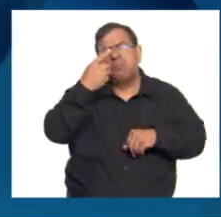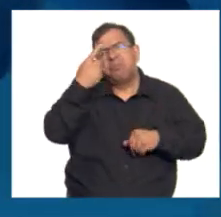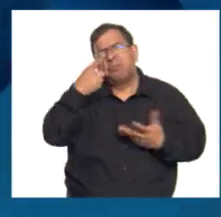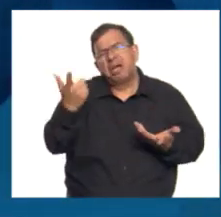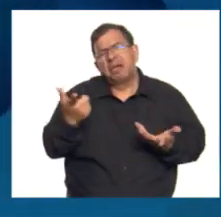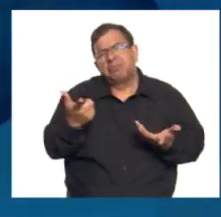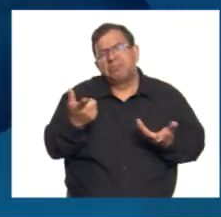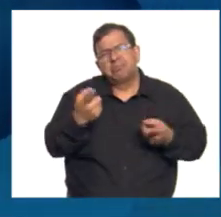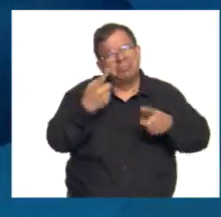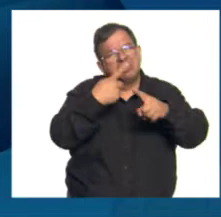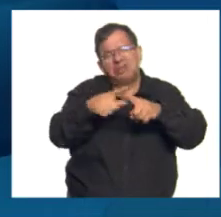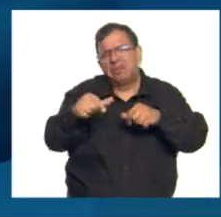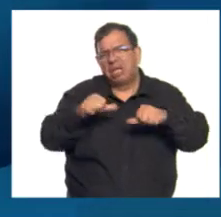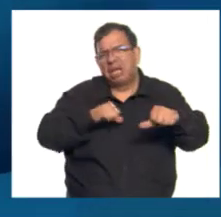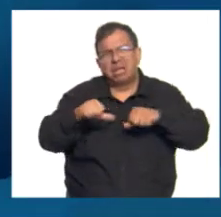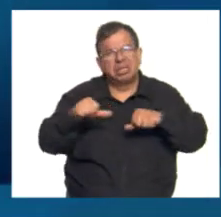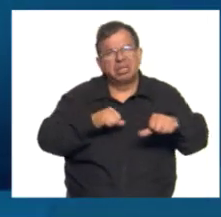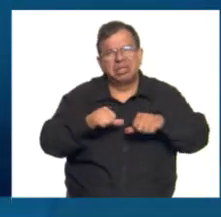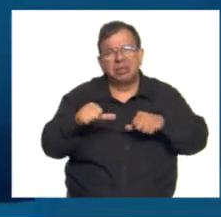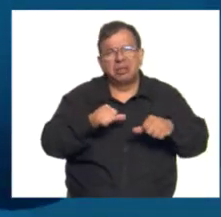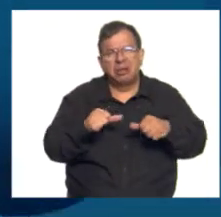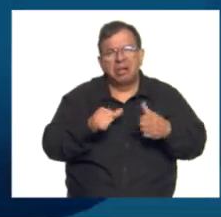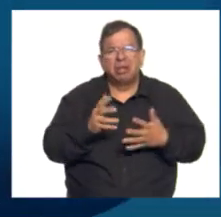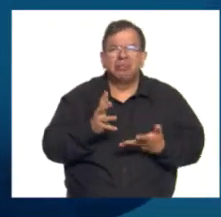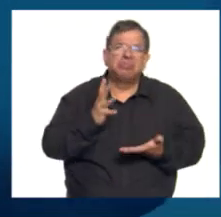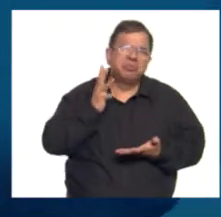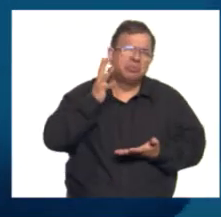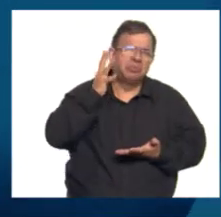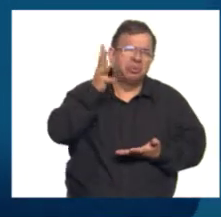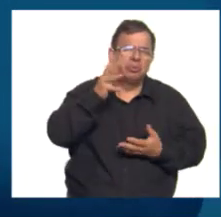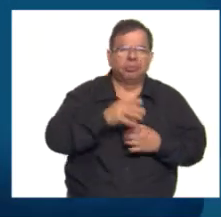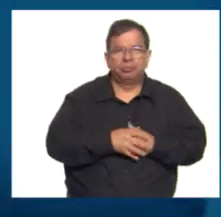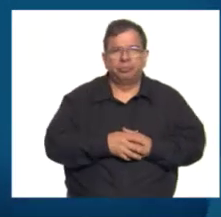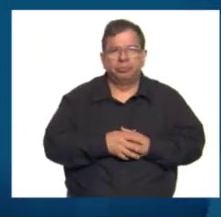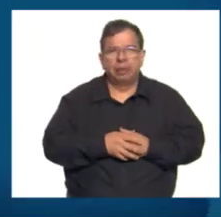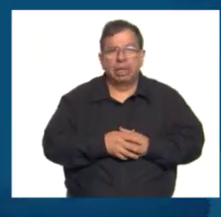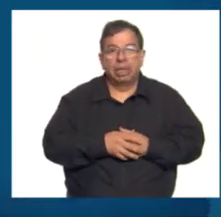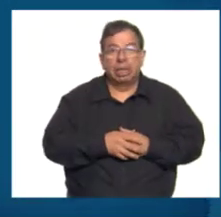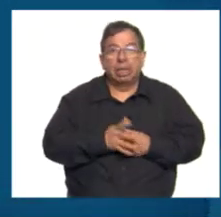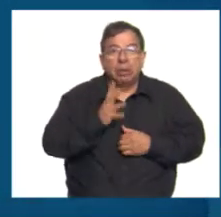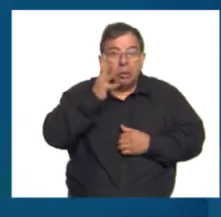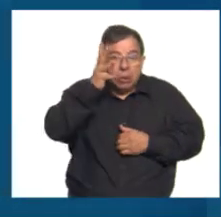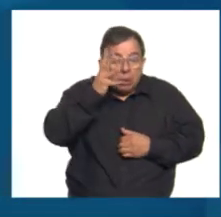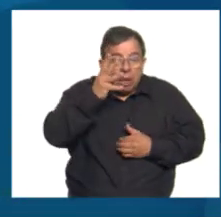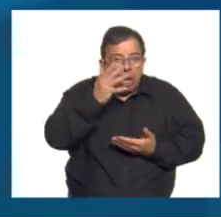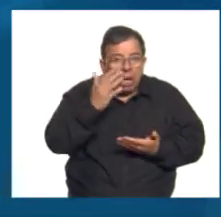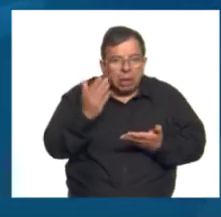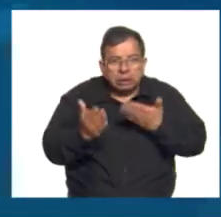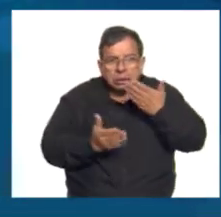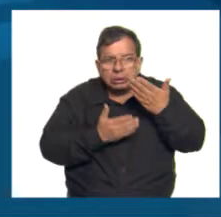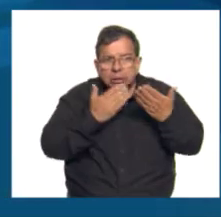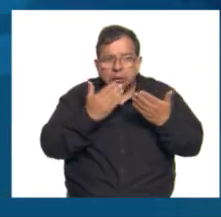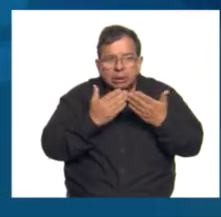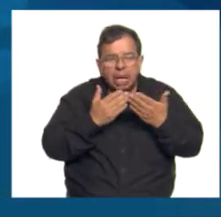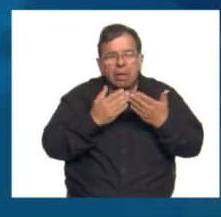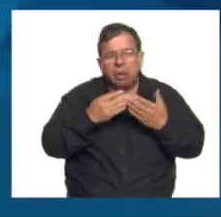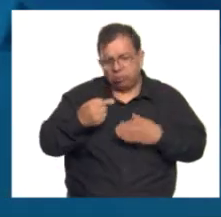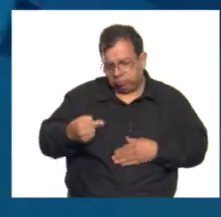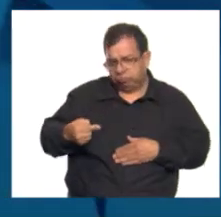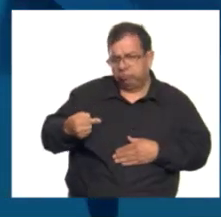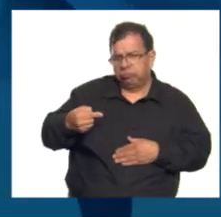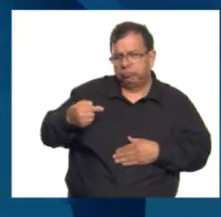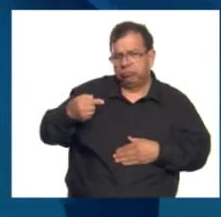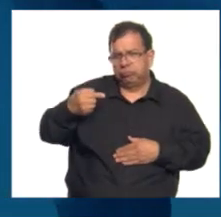nuestras actividades actuales y en el futuro. Estudiar nos ayuda porque no solo crecemos en tamaño,